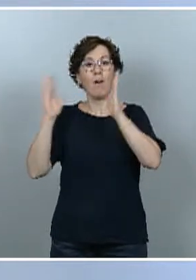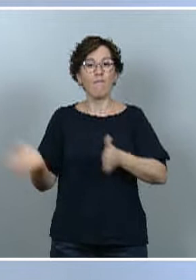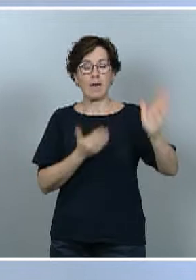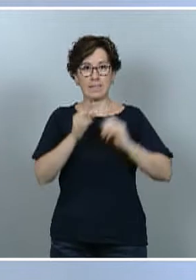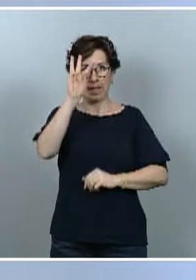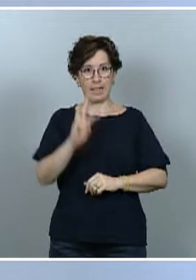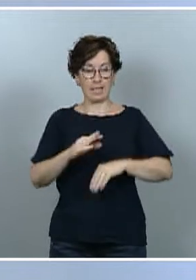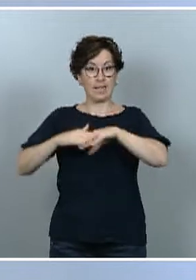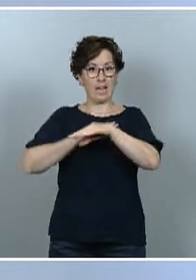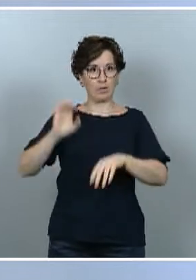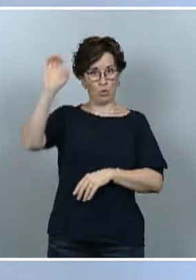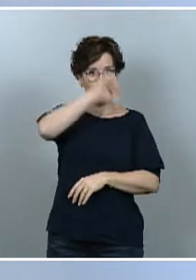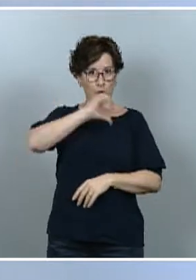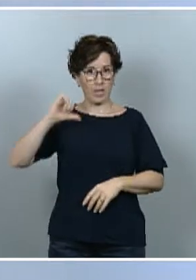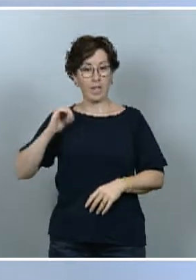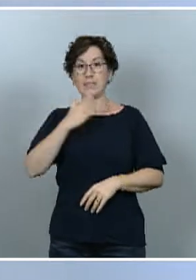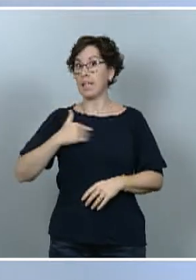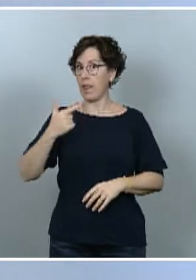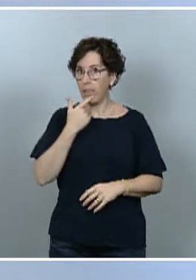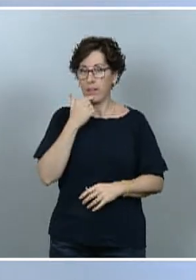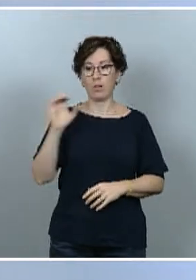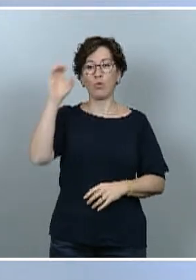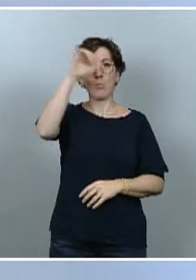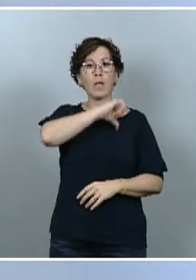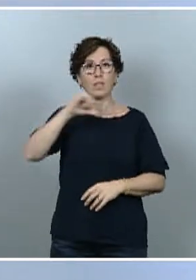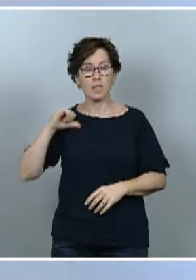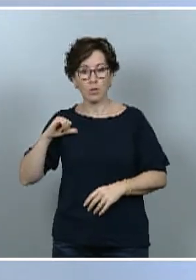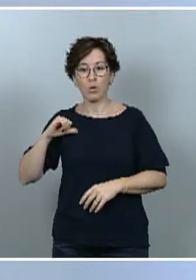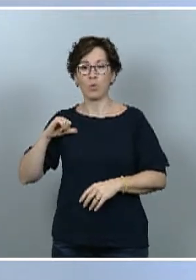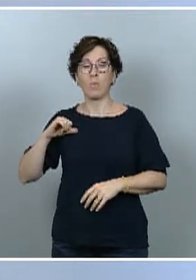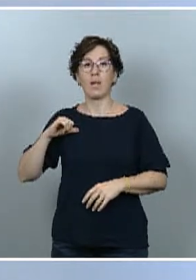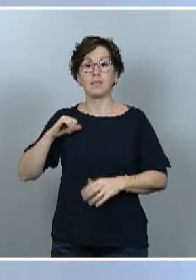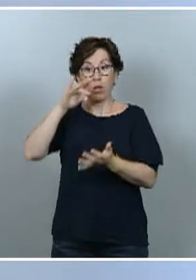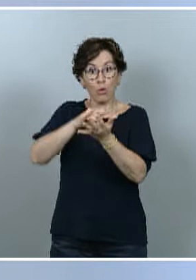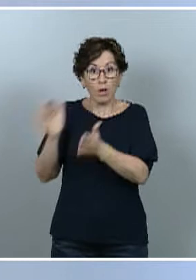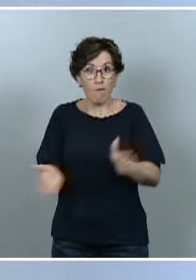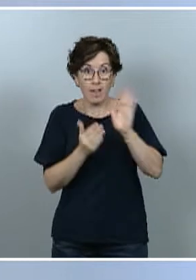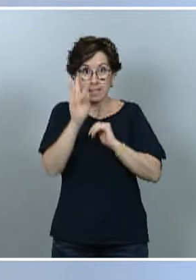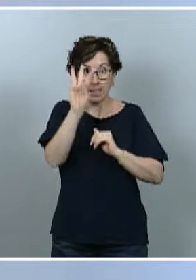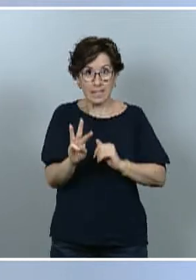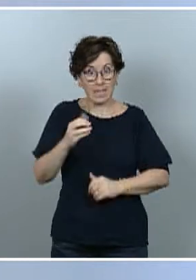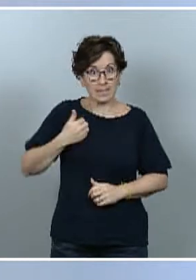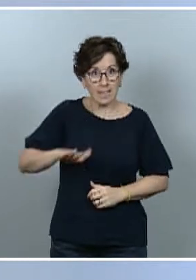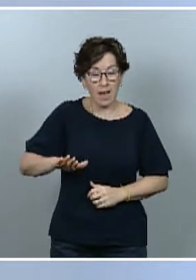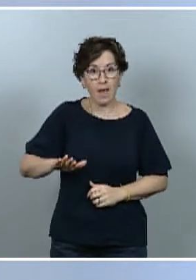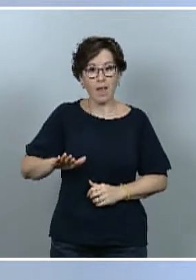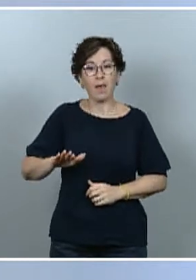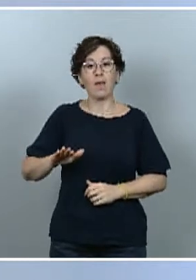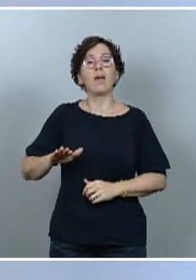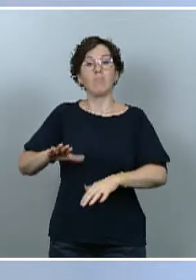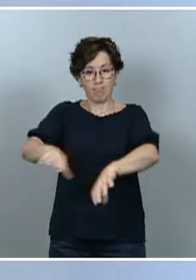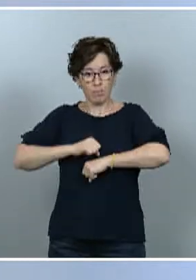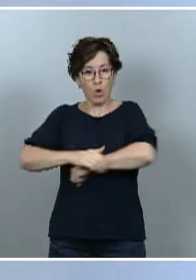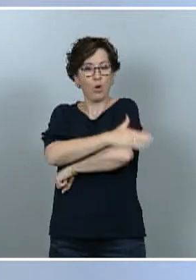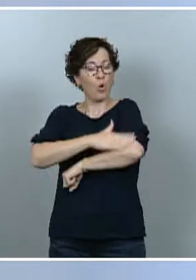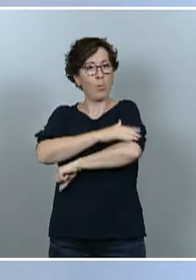aquellas comunidades autónomas, aquellas unidades territoriales que estén en fase 3 van a ser gobernadas de forma plena,